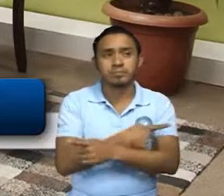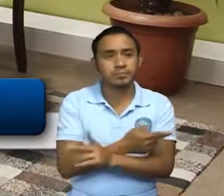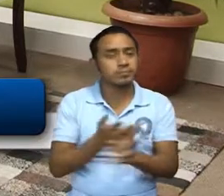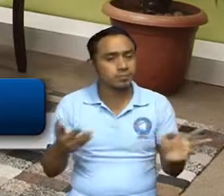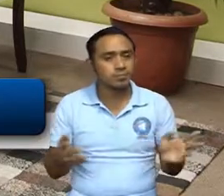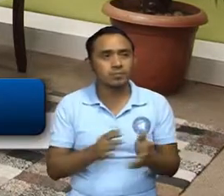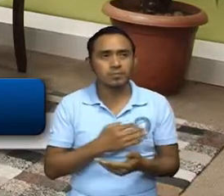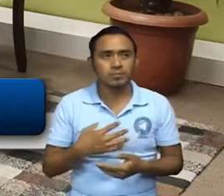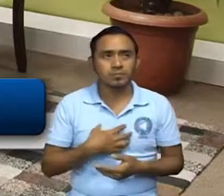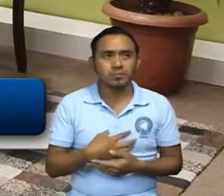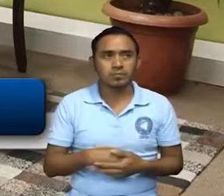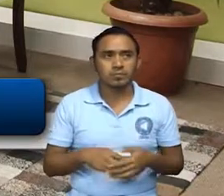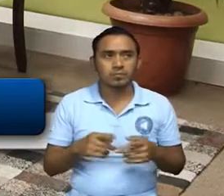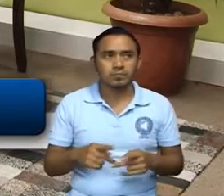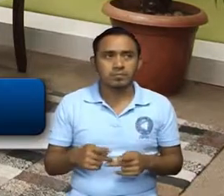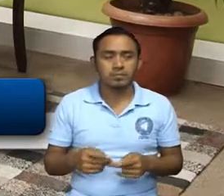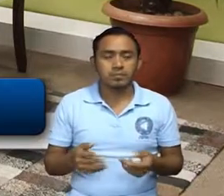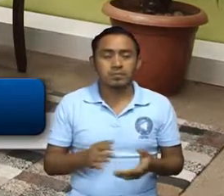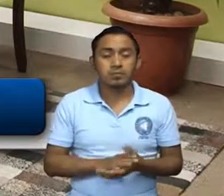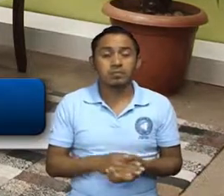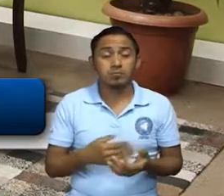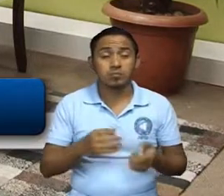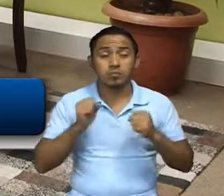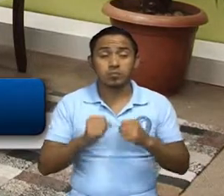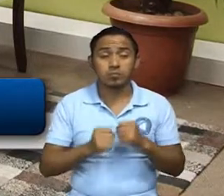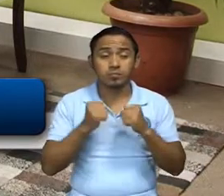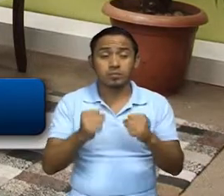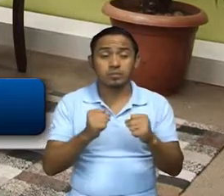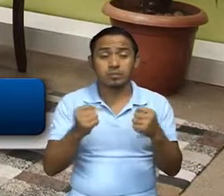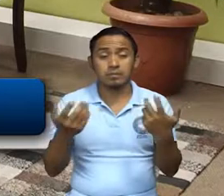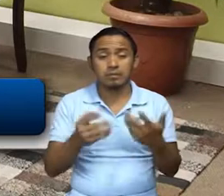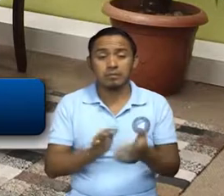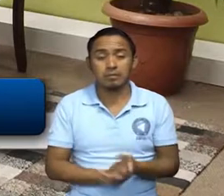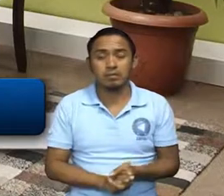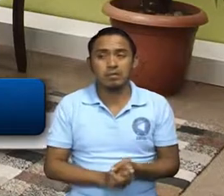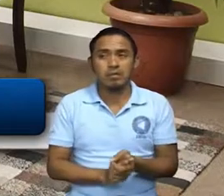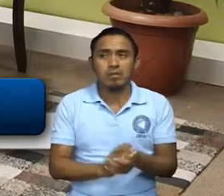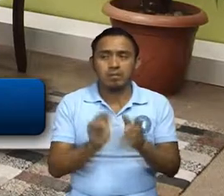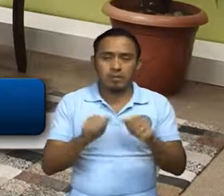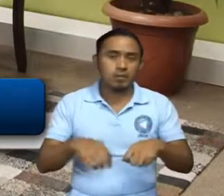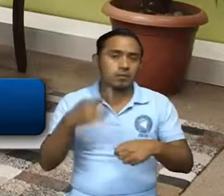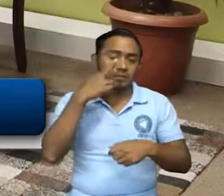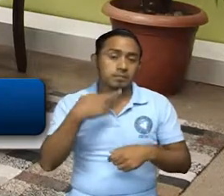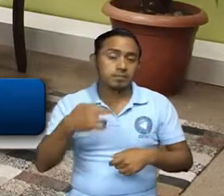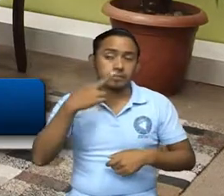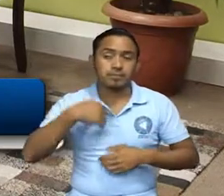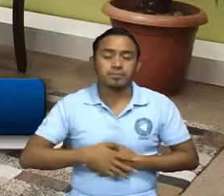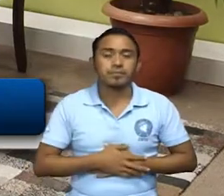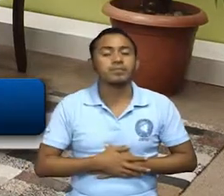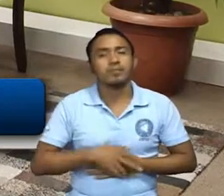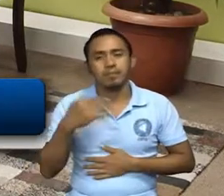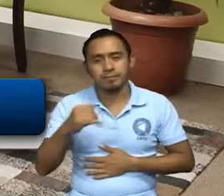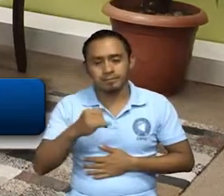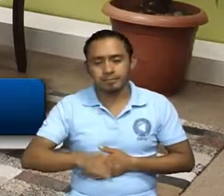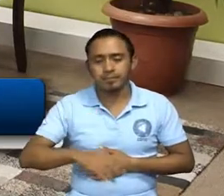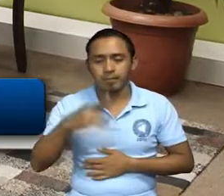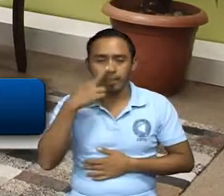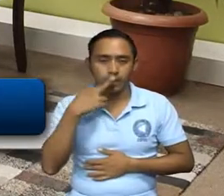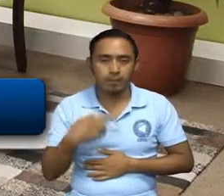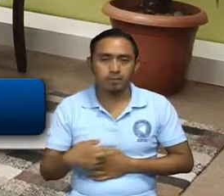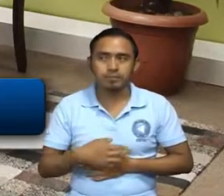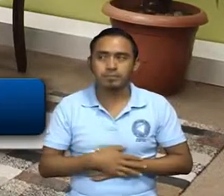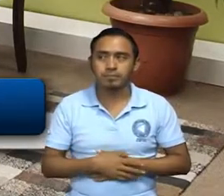fuertes, candidatas y un factor de riesgo de primero para que padezcan de sangrado de nariz. Incluso no solo de sangrado de nariz,